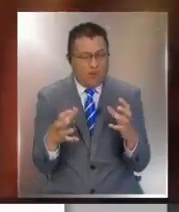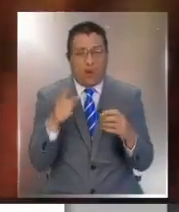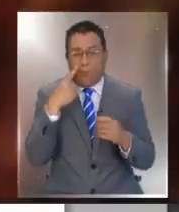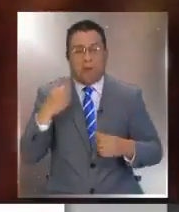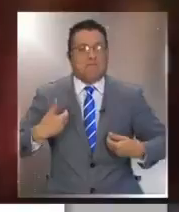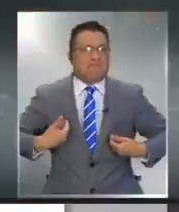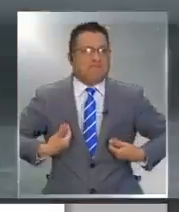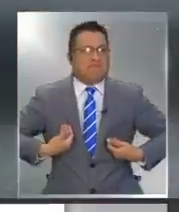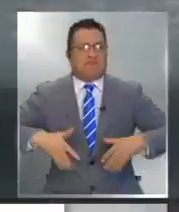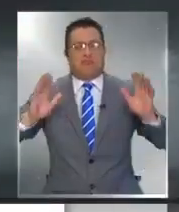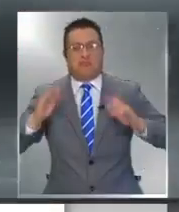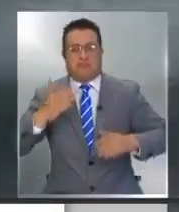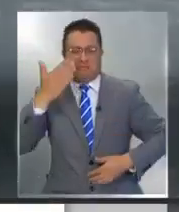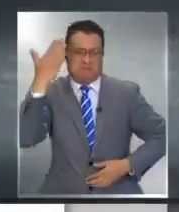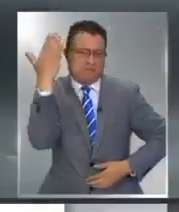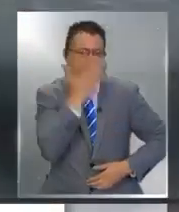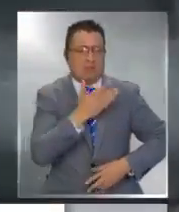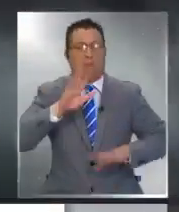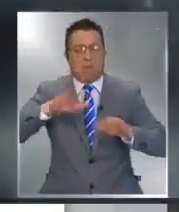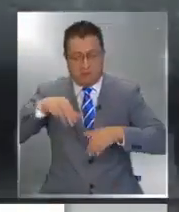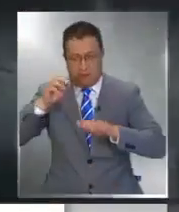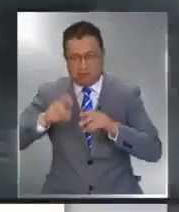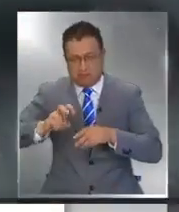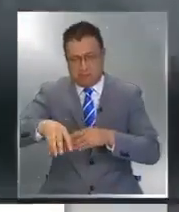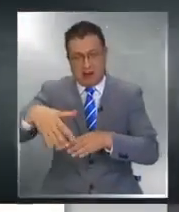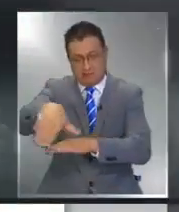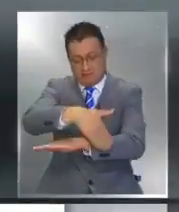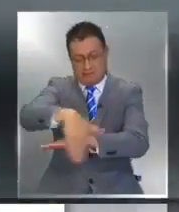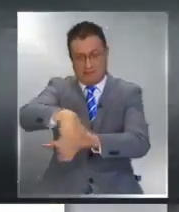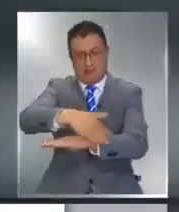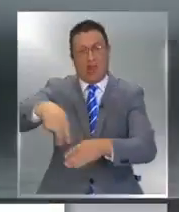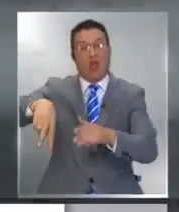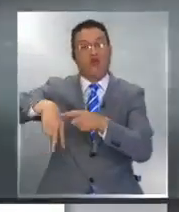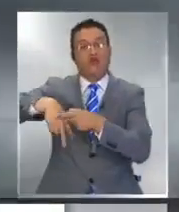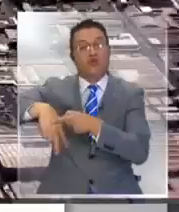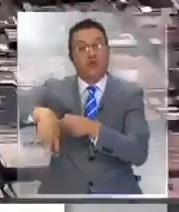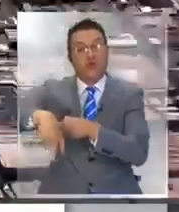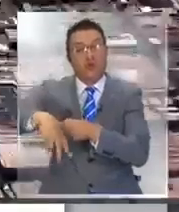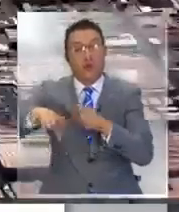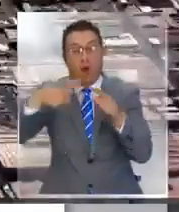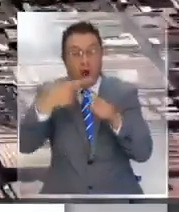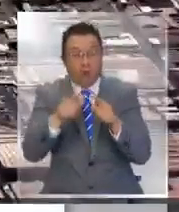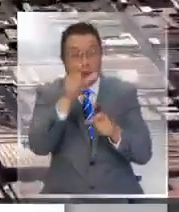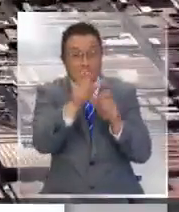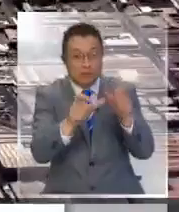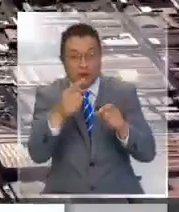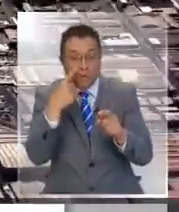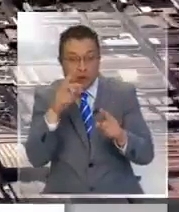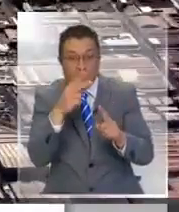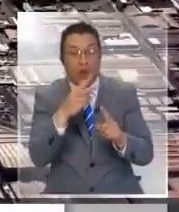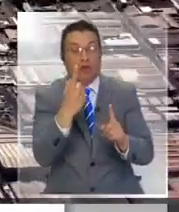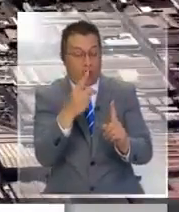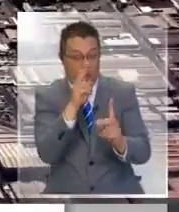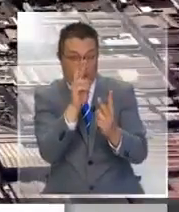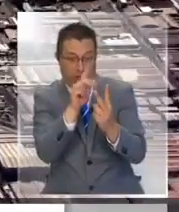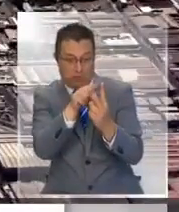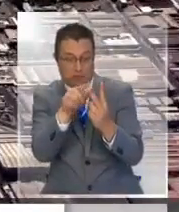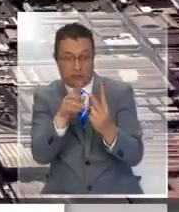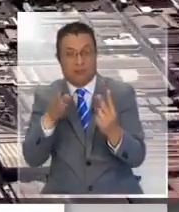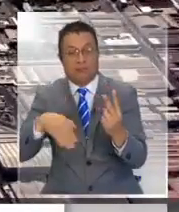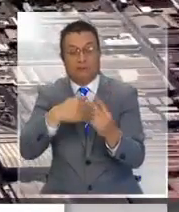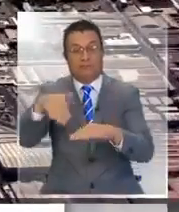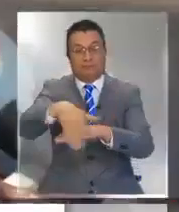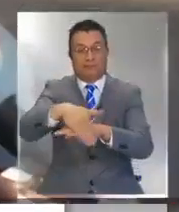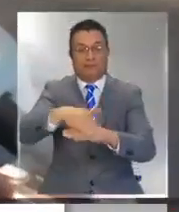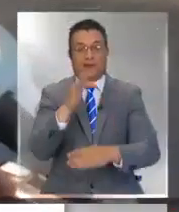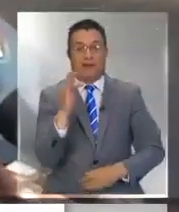Con total descaro siguieron caminando por Avenida Ñuble para buscar a su siguiente víctima. Los elegidos, dos hombres que caminaban por Barrio